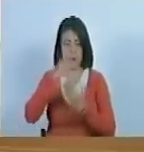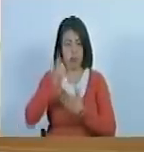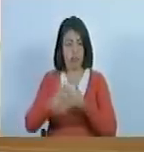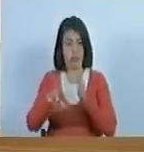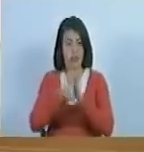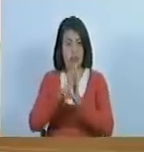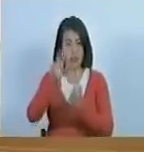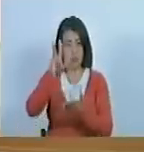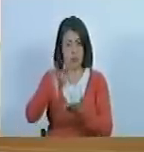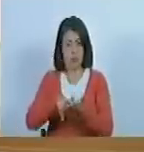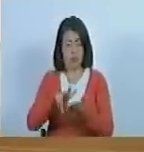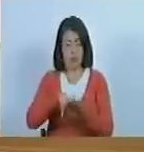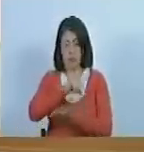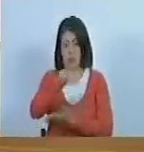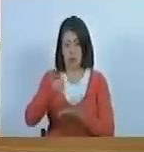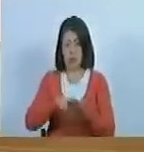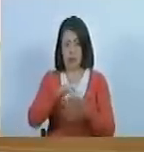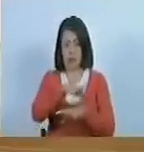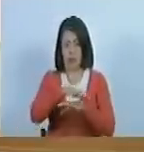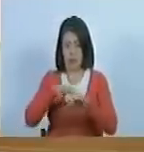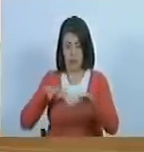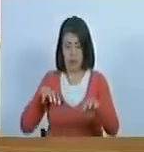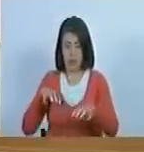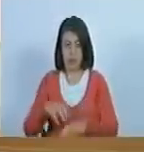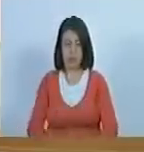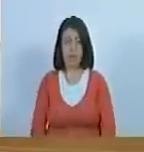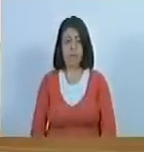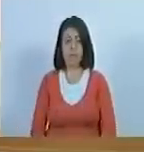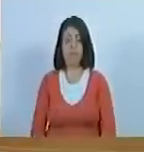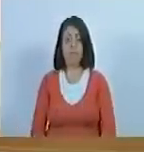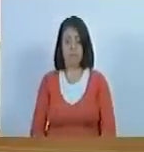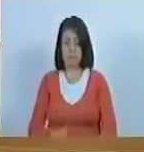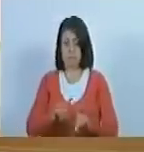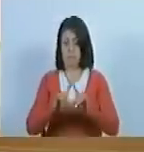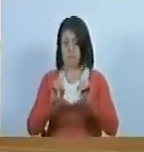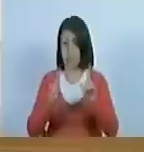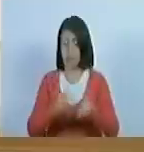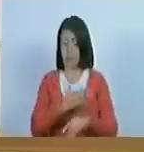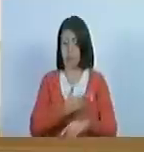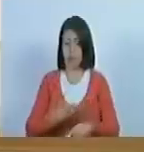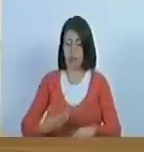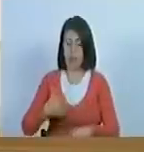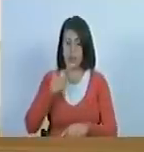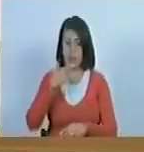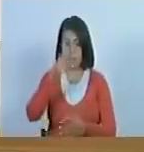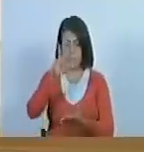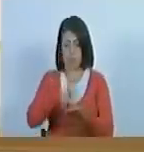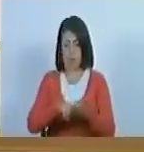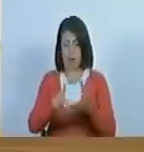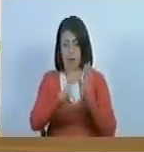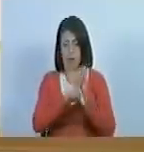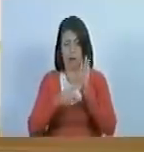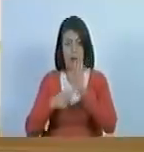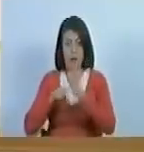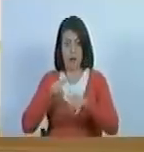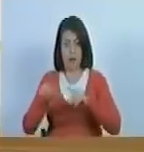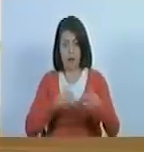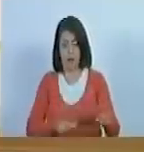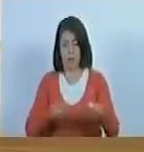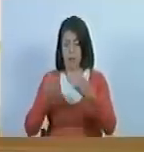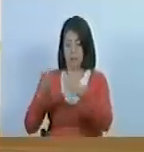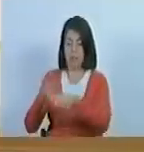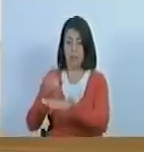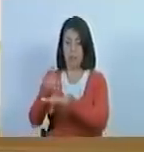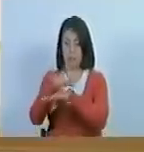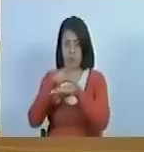ley, resultando aprobado por mayoría calificada. En consecuencia, el presidente declaró sancionada la ley y ordenó remitirla al